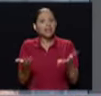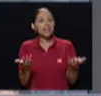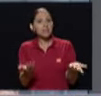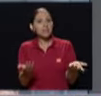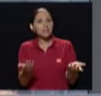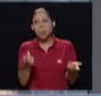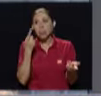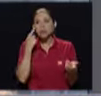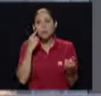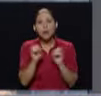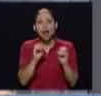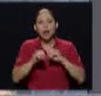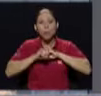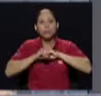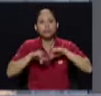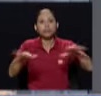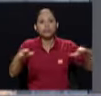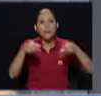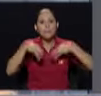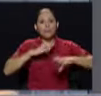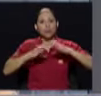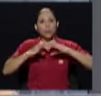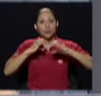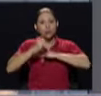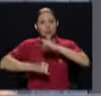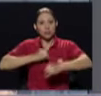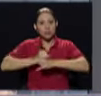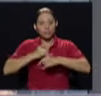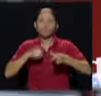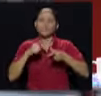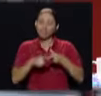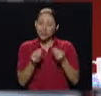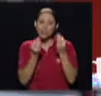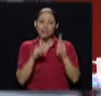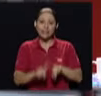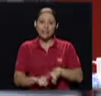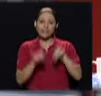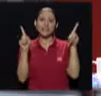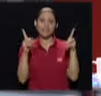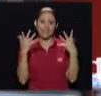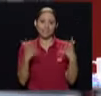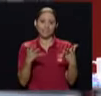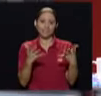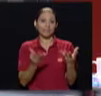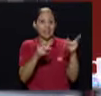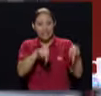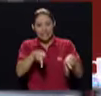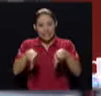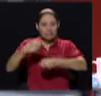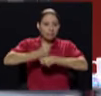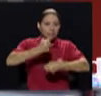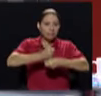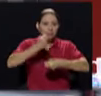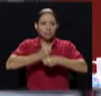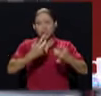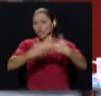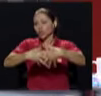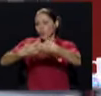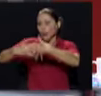vio en la prensa internacional, por ejemplo. Entonces, hay diferencias en términos de la cantidad de instrumentación, de la cantidad de gente trabajando, las